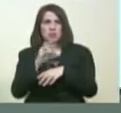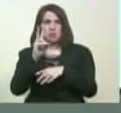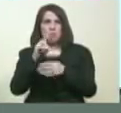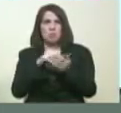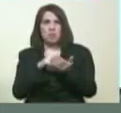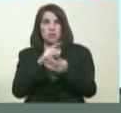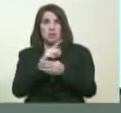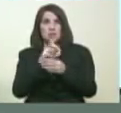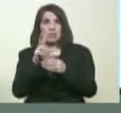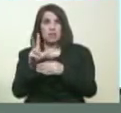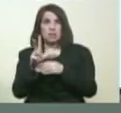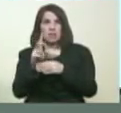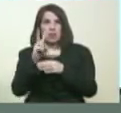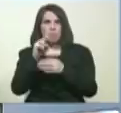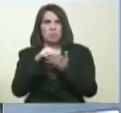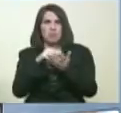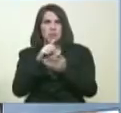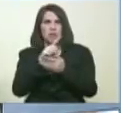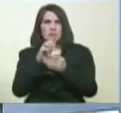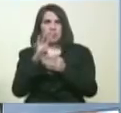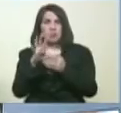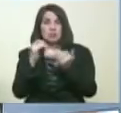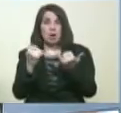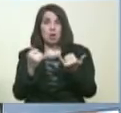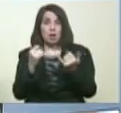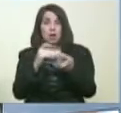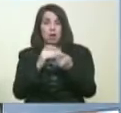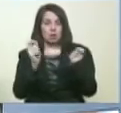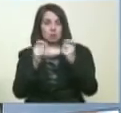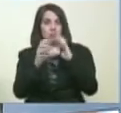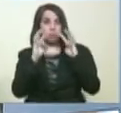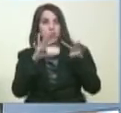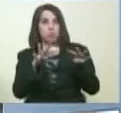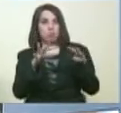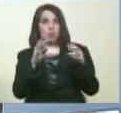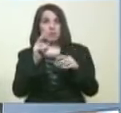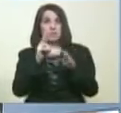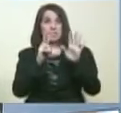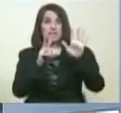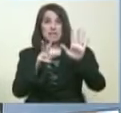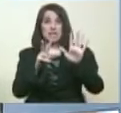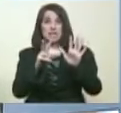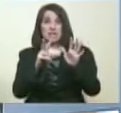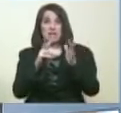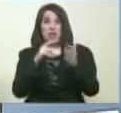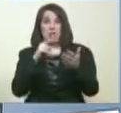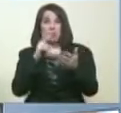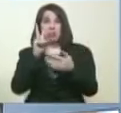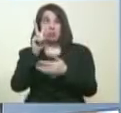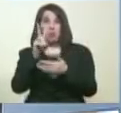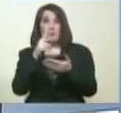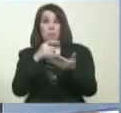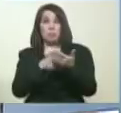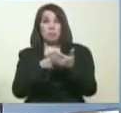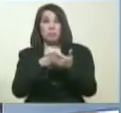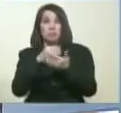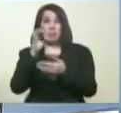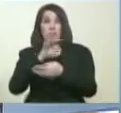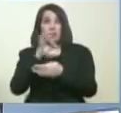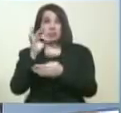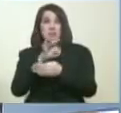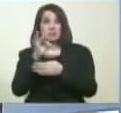2013-2014, pasamos al 72%. Es el país que más invierte en educación,